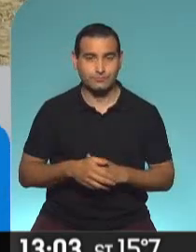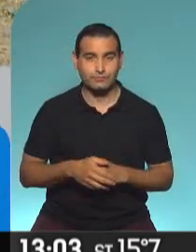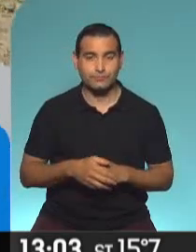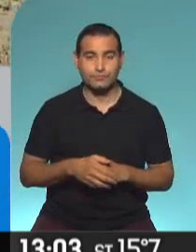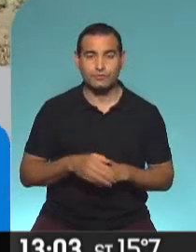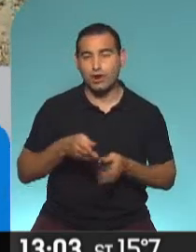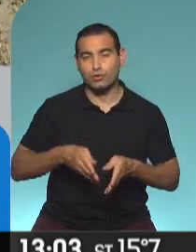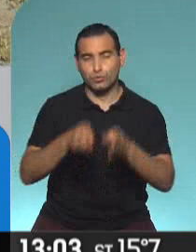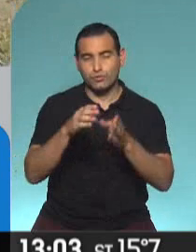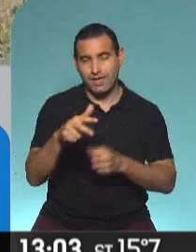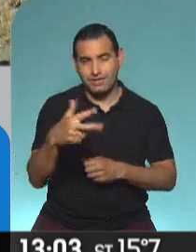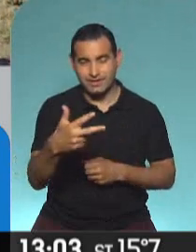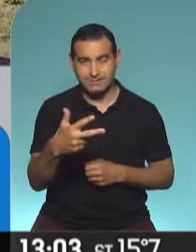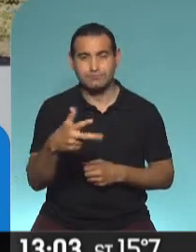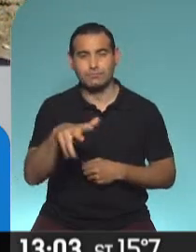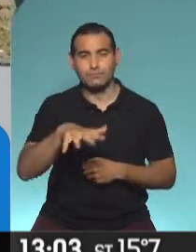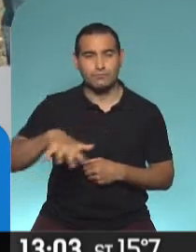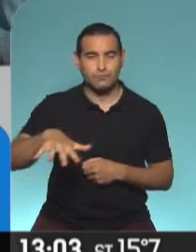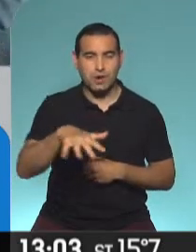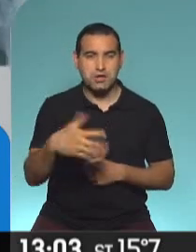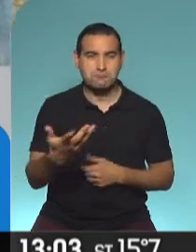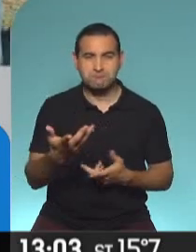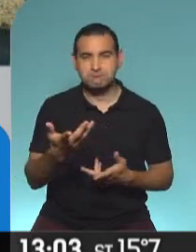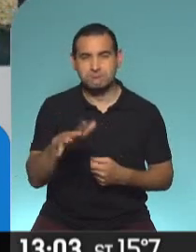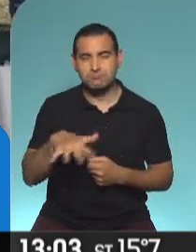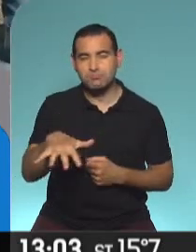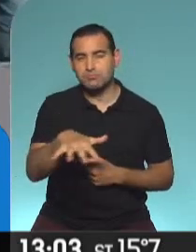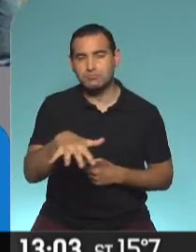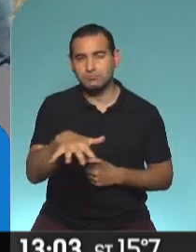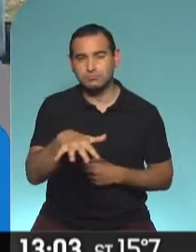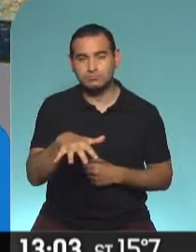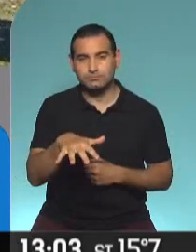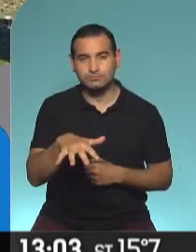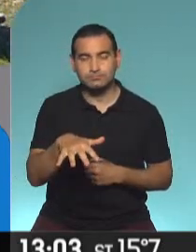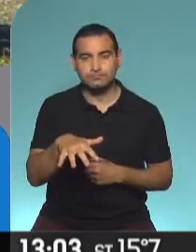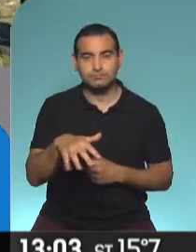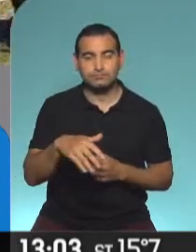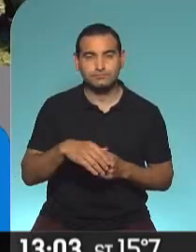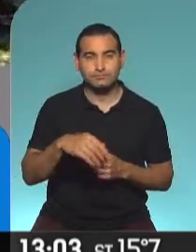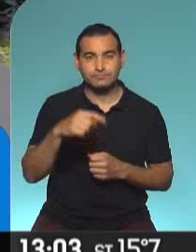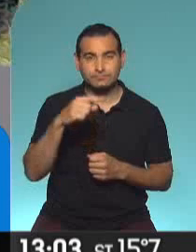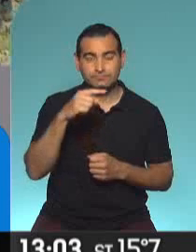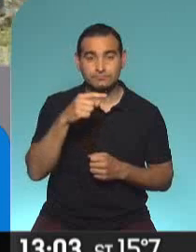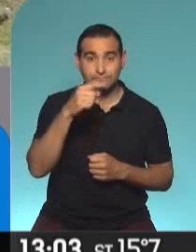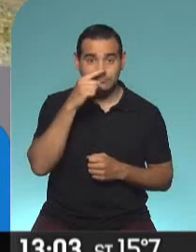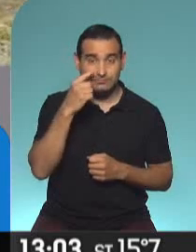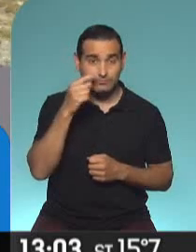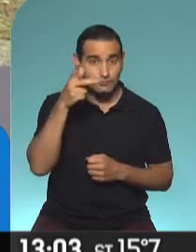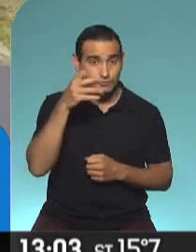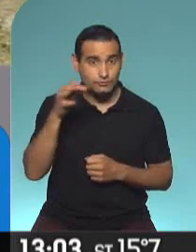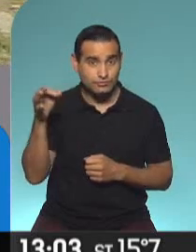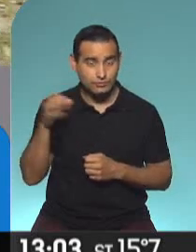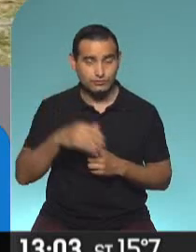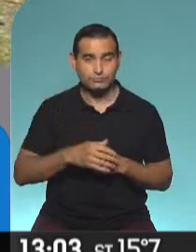conocida Ruta 3, a la altura de, podríamos decir, de las 7.800, es decir, la empresa